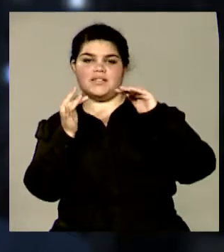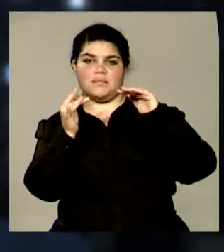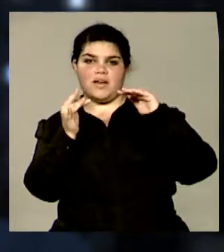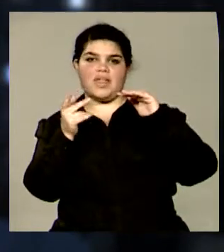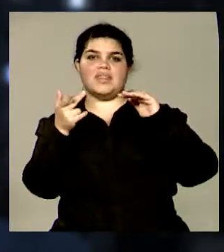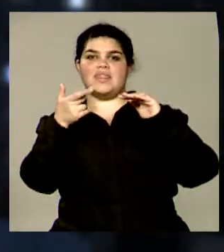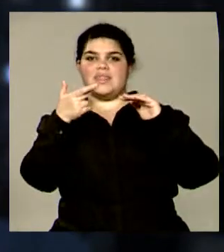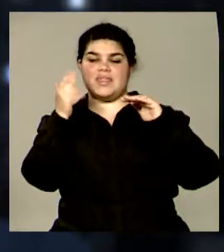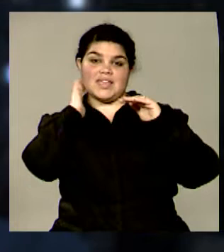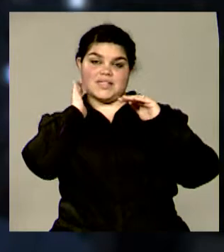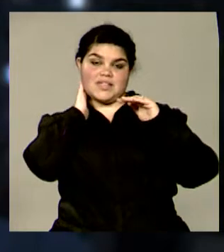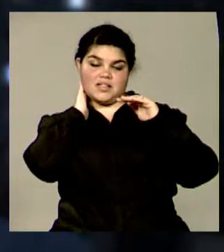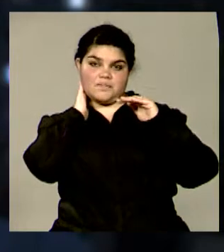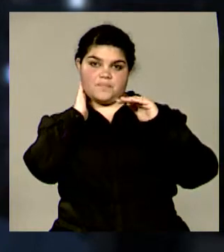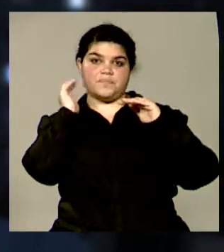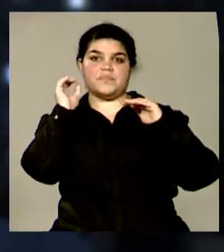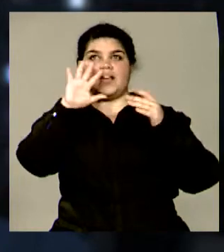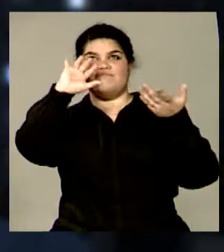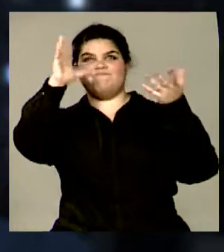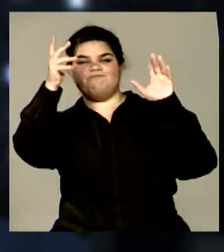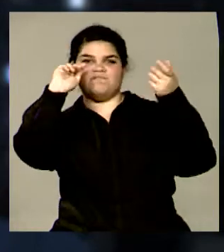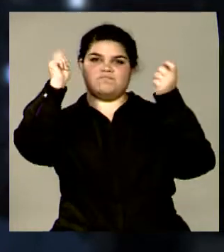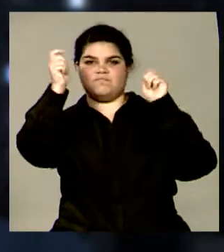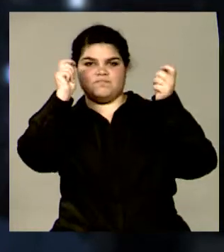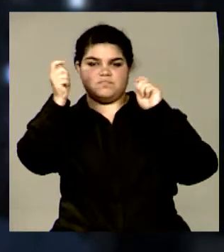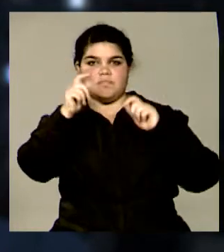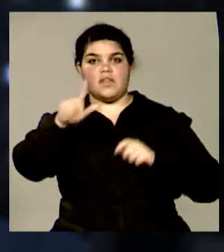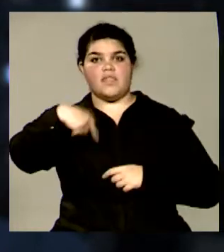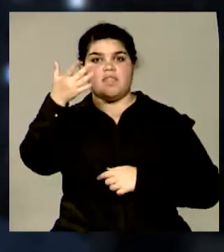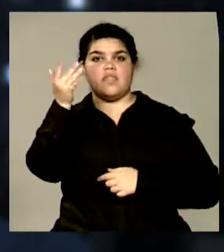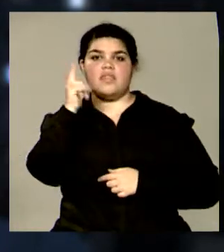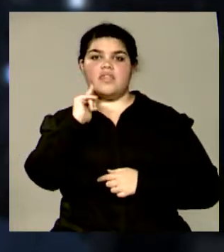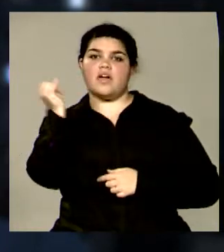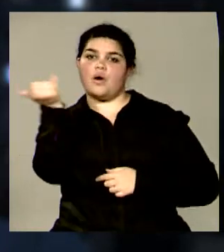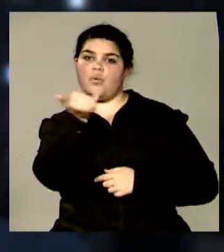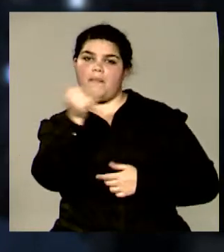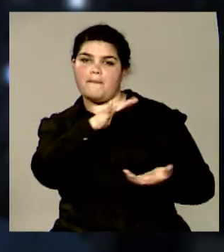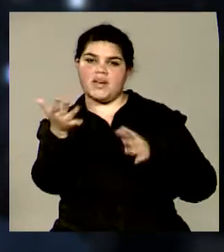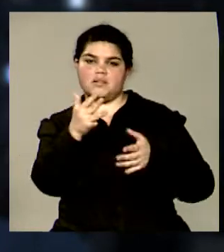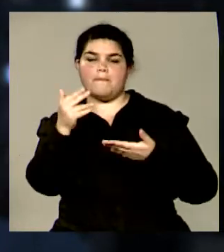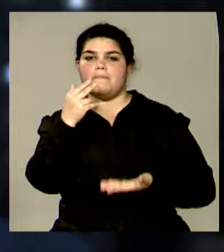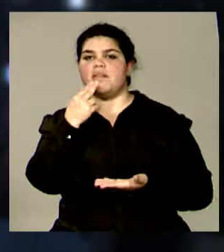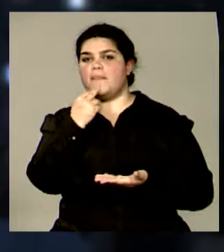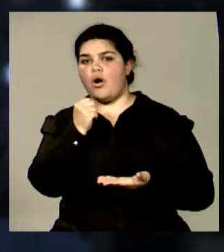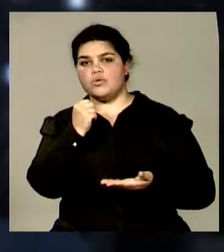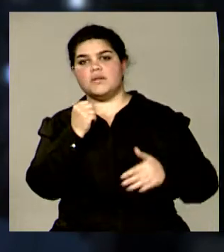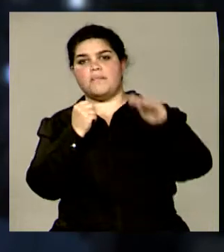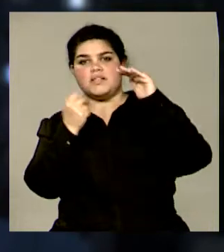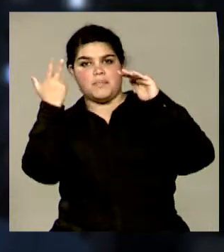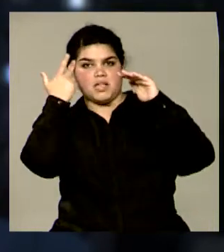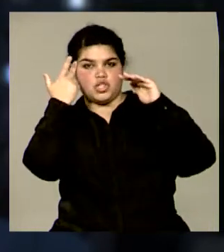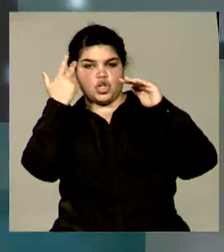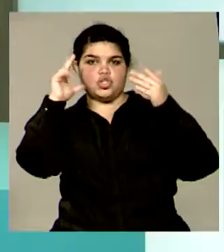de 16, también con el cielo algo nublado. Y ya para el jueves, más o menos parecido, mínima de 11, máxima de 18